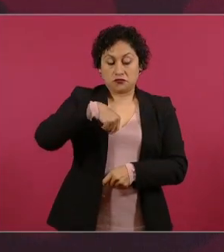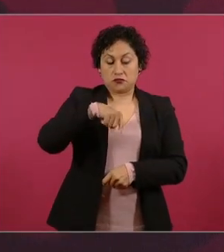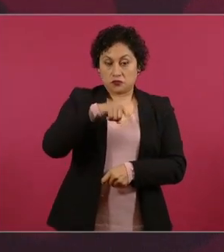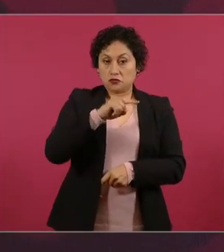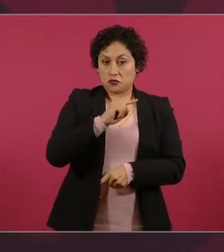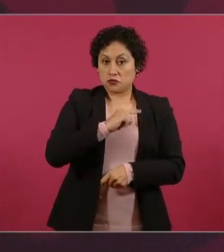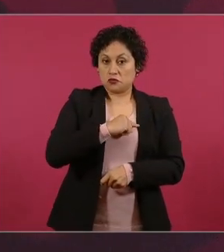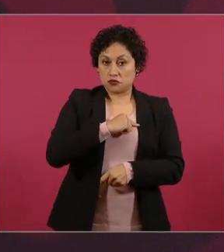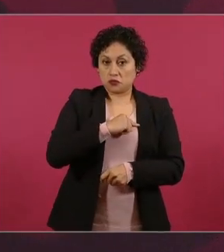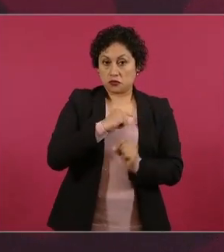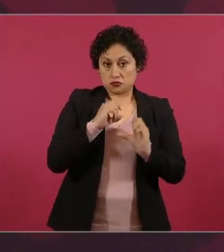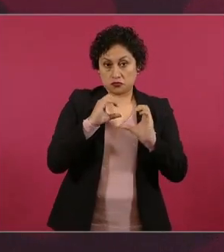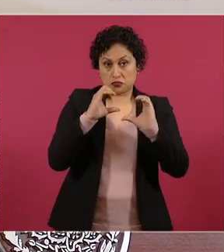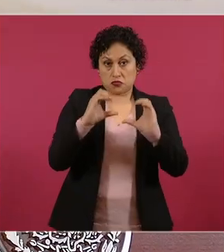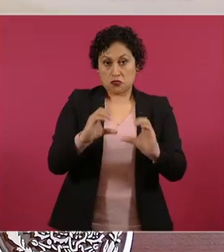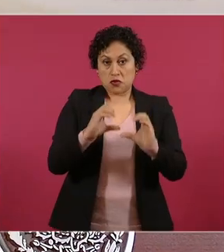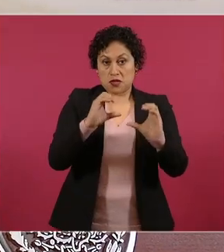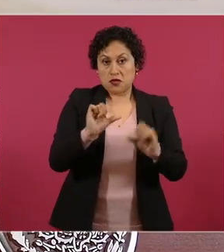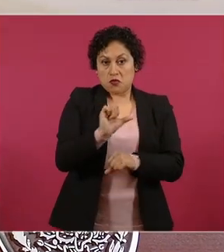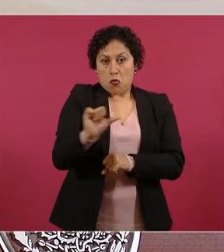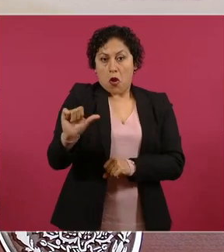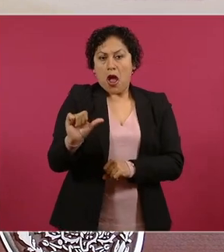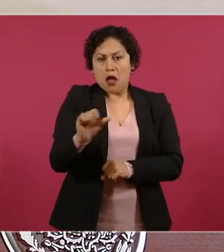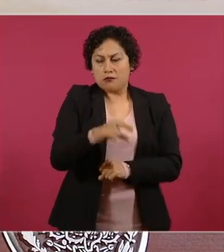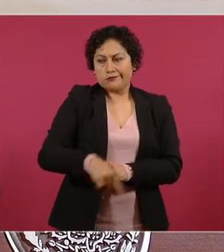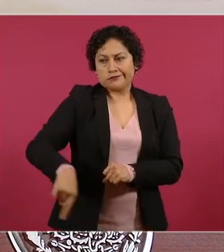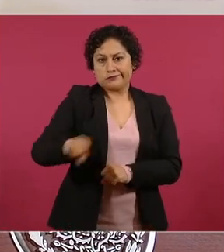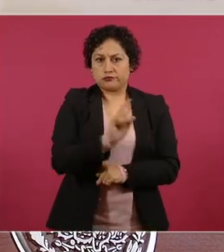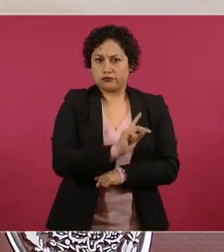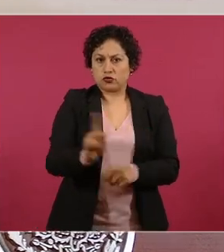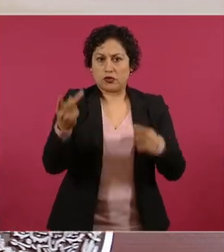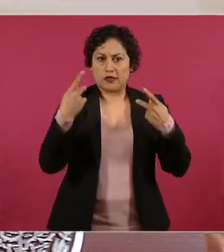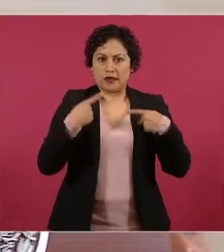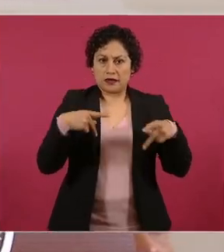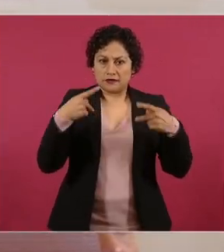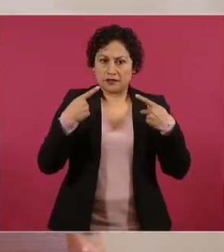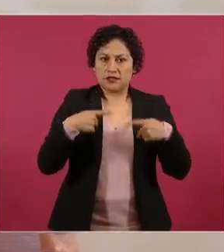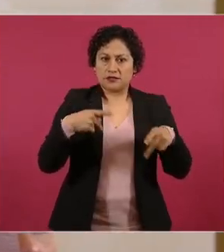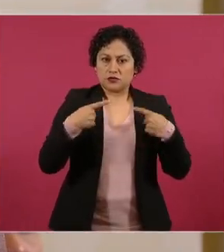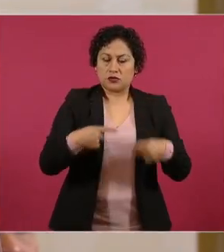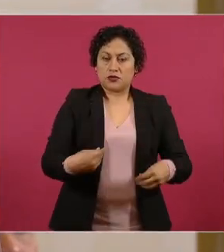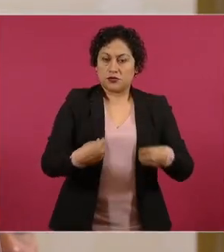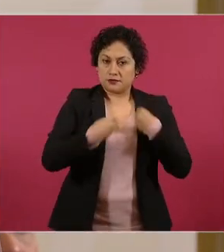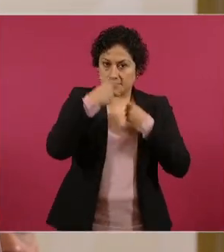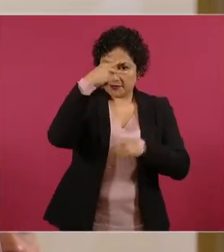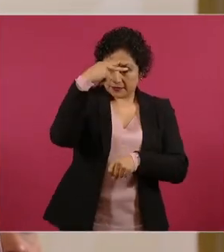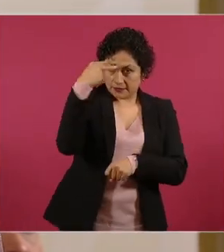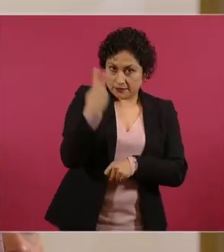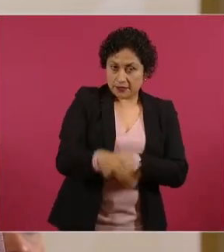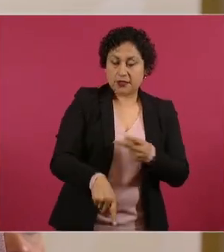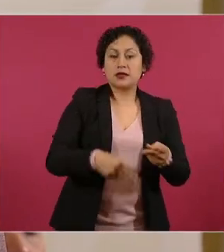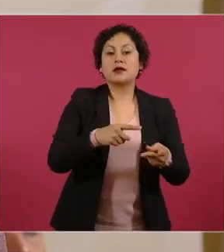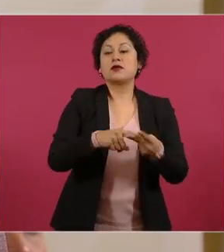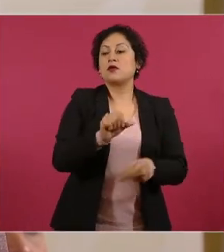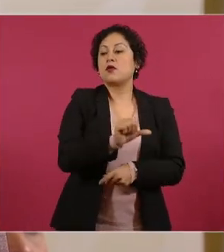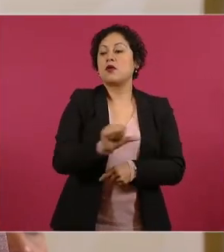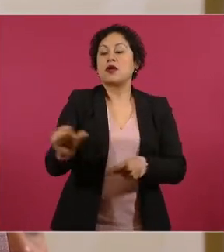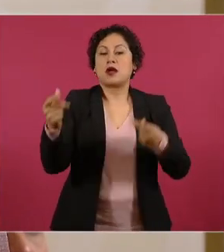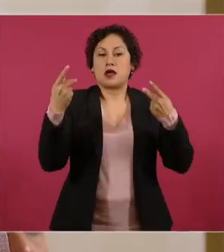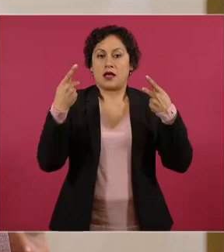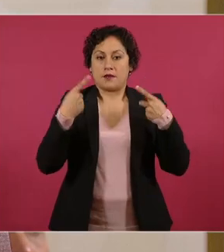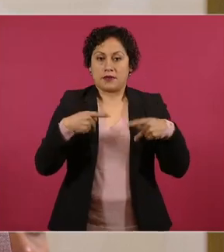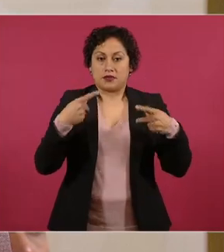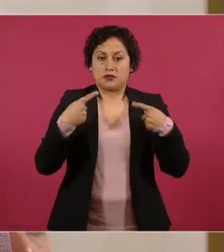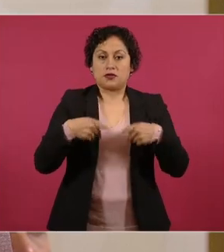porque nosotros tenemos que cuidar a todos los ciudadanos y a los periodistas. Pero ¿por qué lo hacen? ¿Por qué es el hackeo?